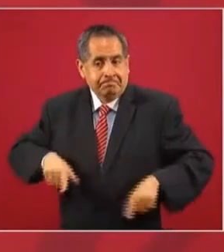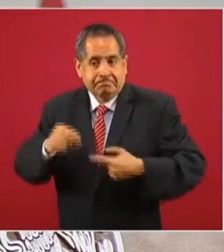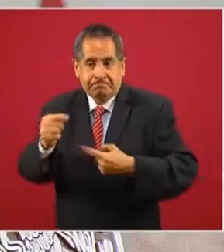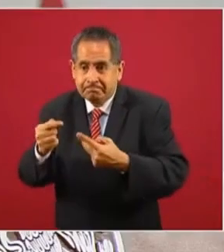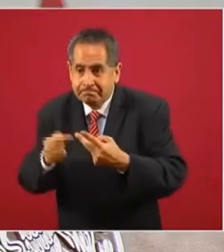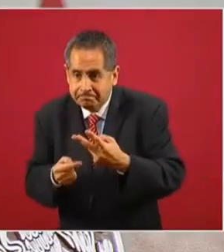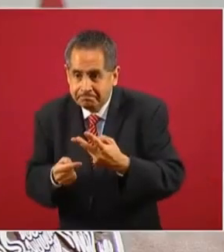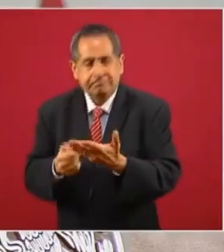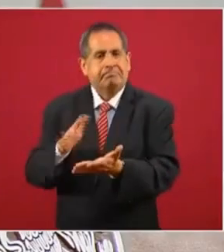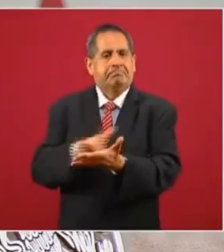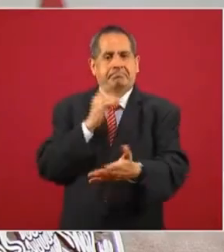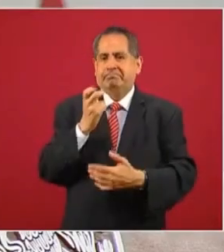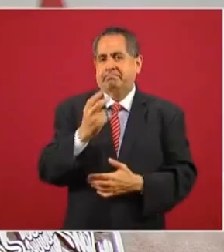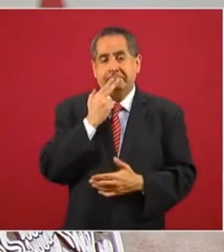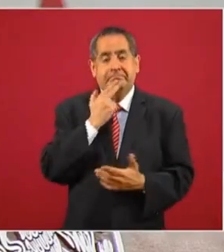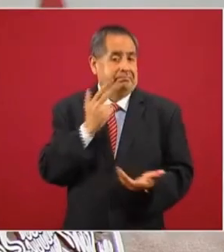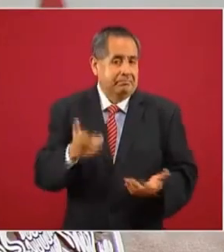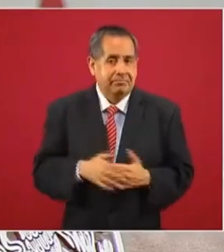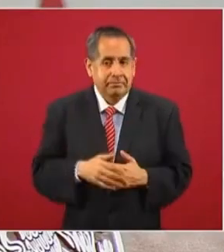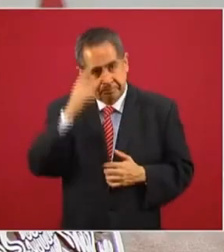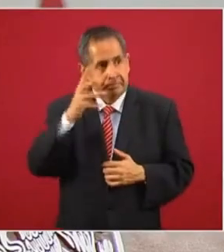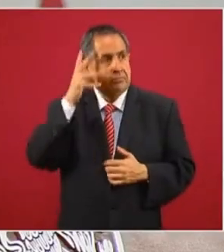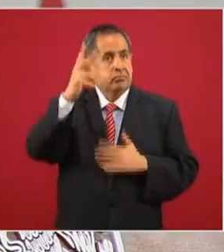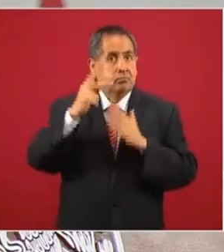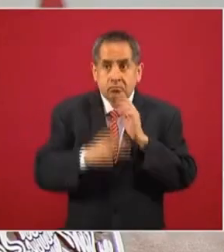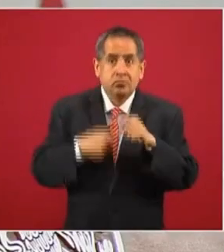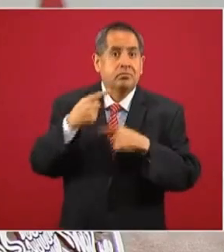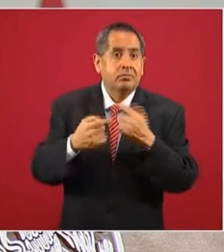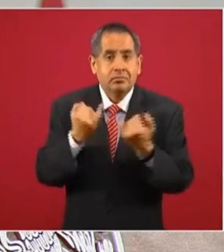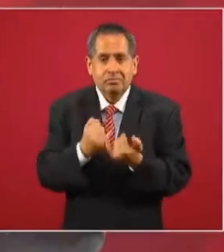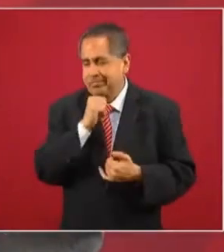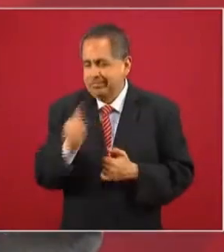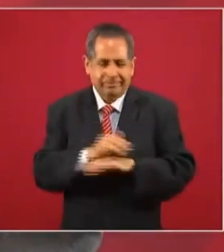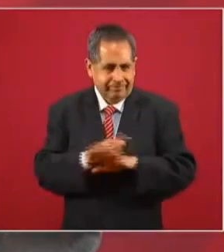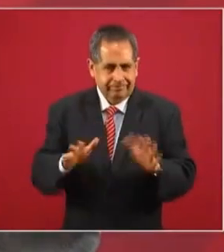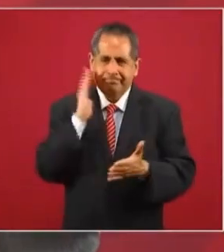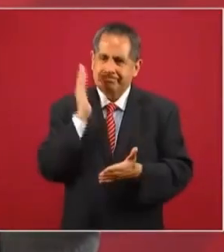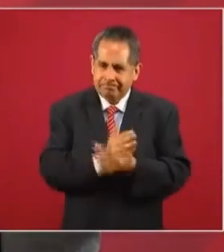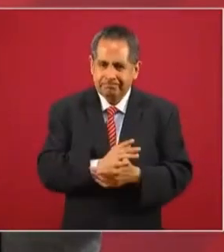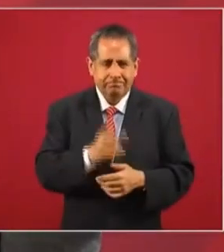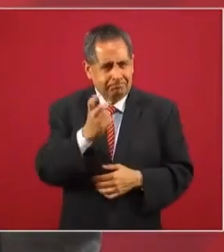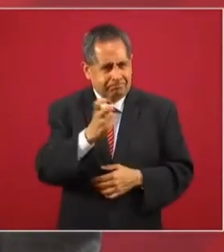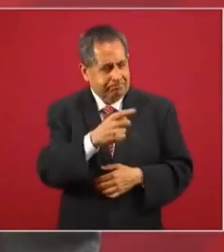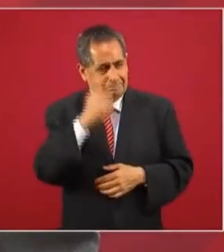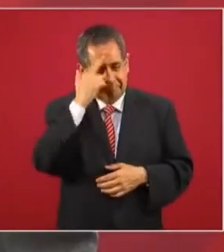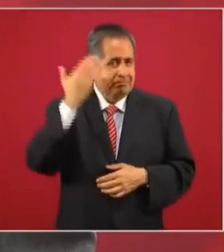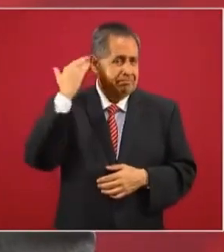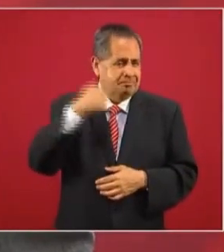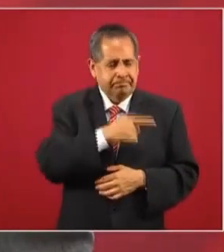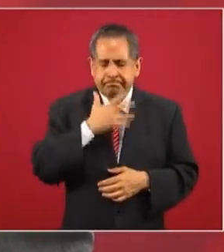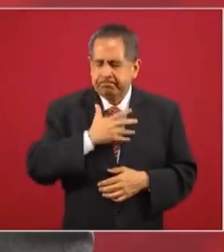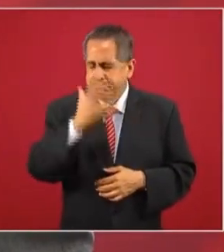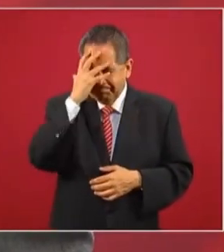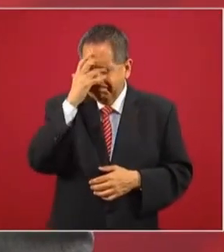que no se repitan esos hechos vergonzosos